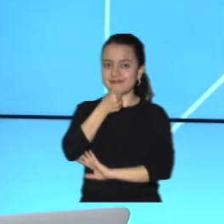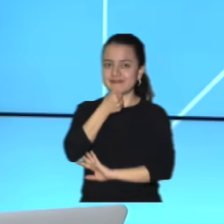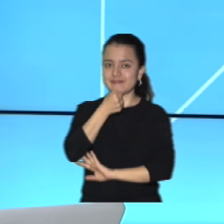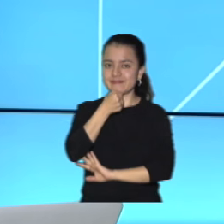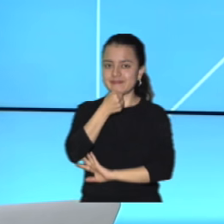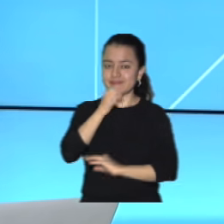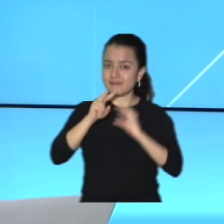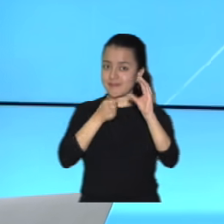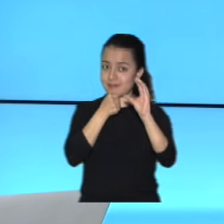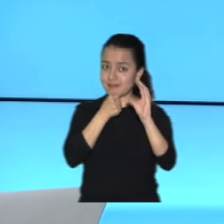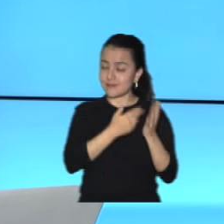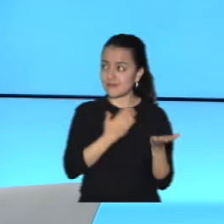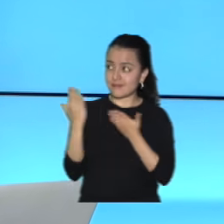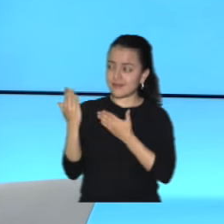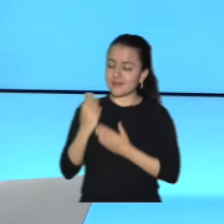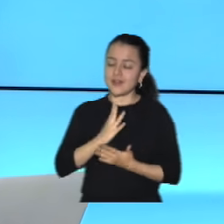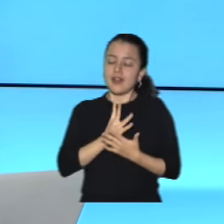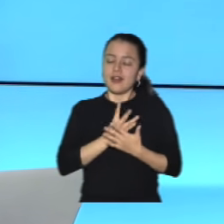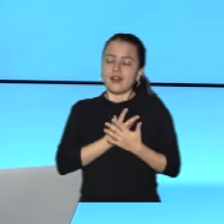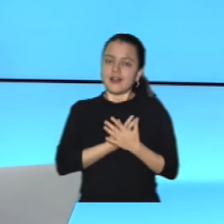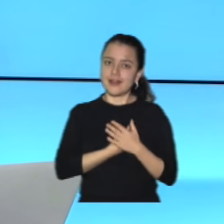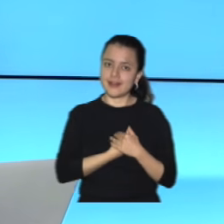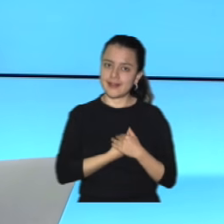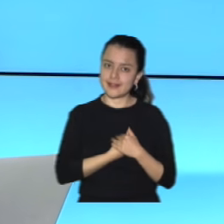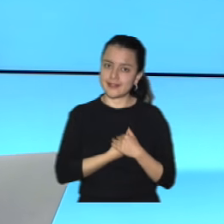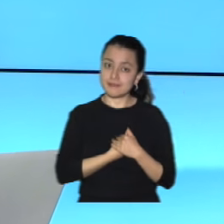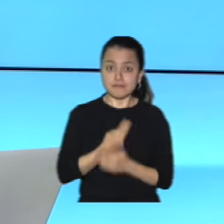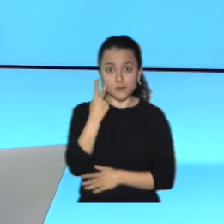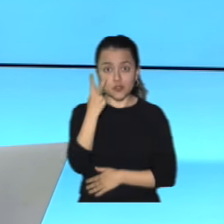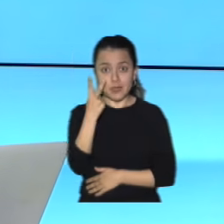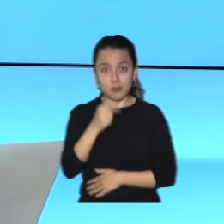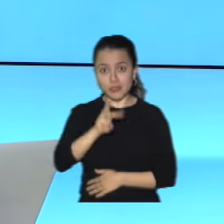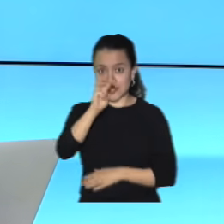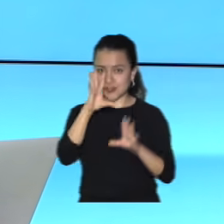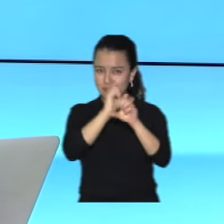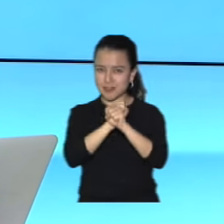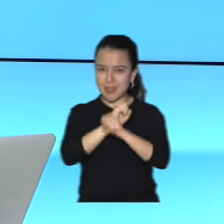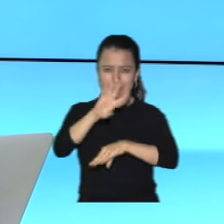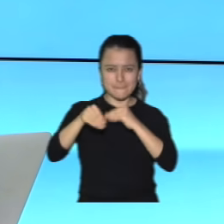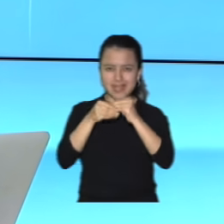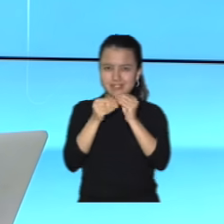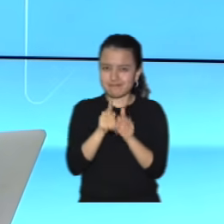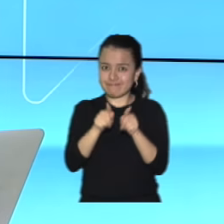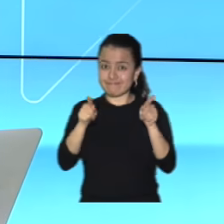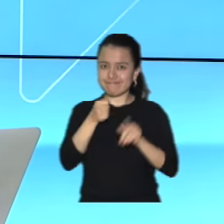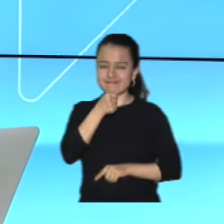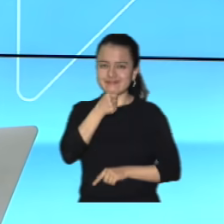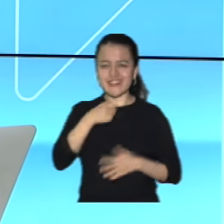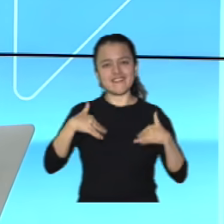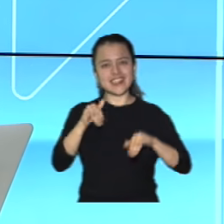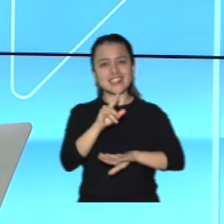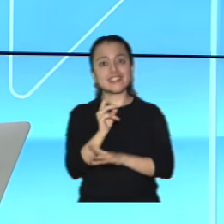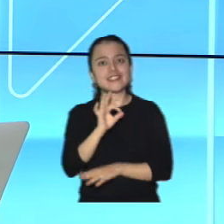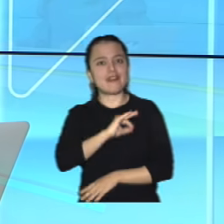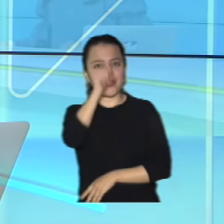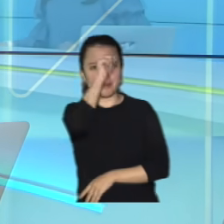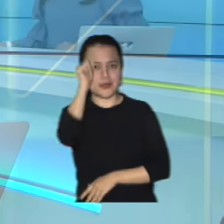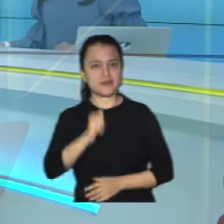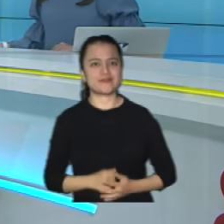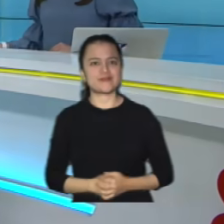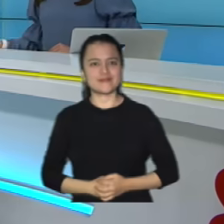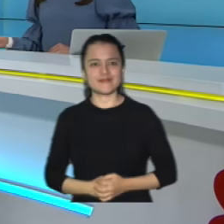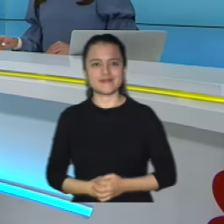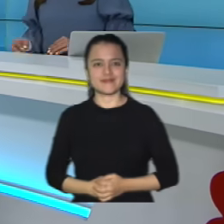1 CMI. A continuación, no se pierda La Rosa de Guadalupe y a las 8 de la noche espere una nueva emisión de noticias. Feliz fin de semana.